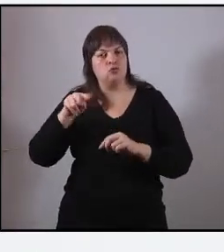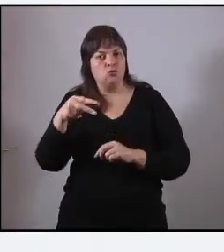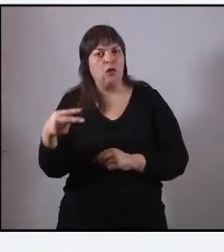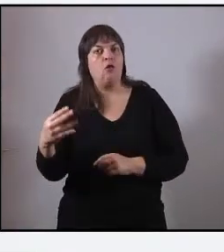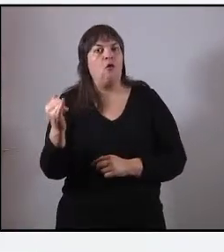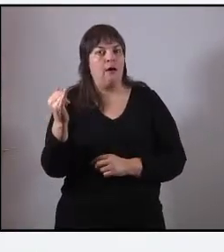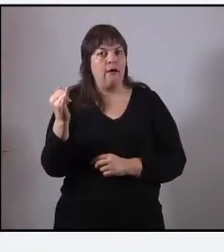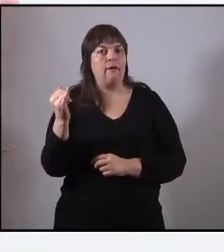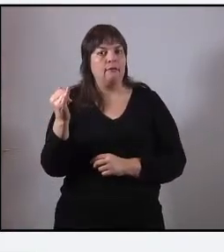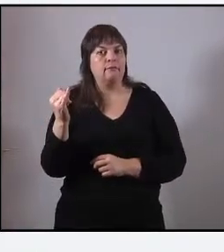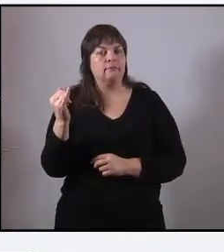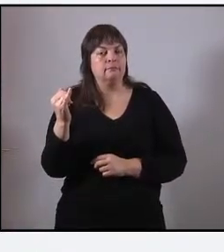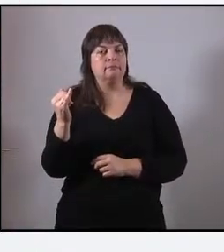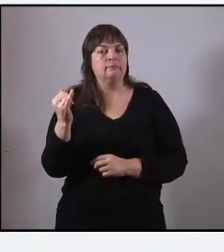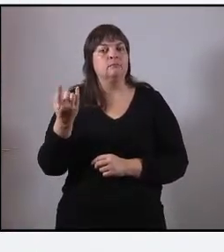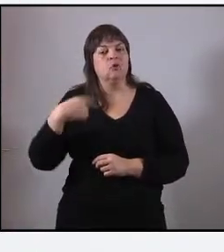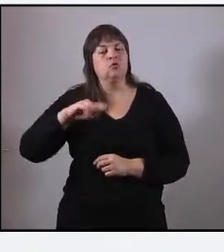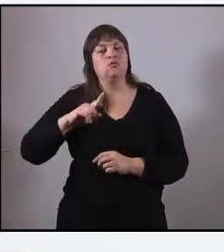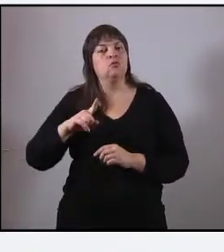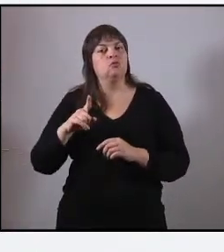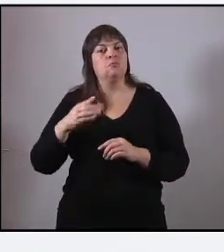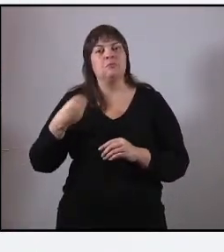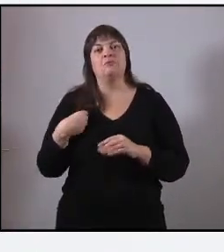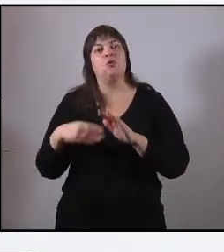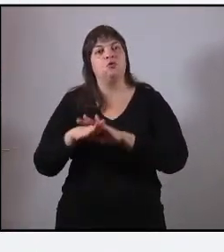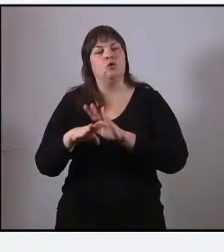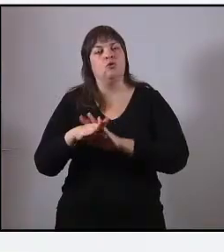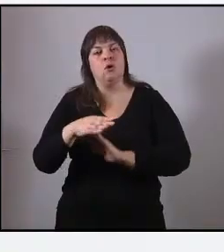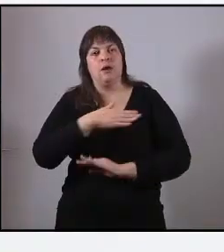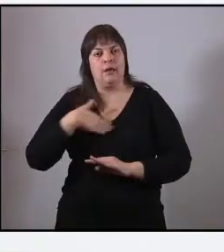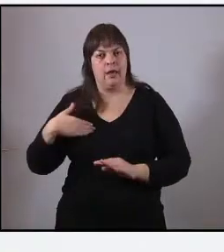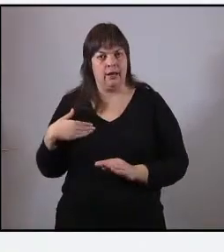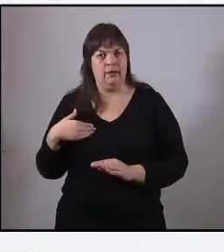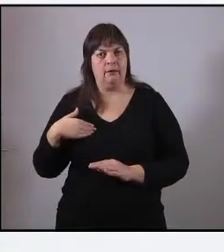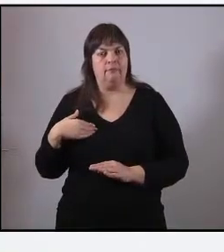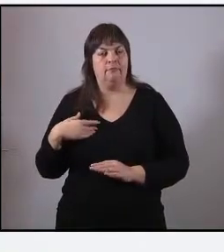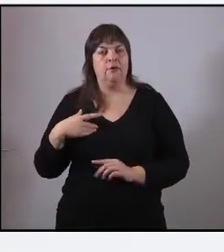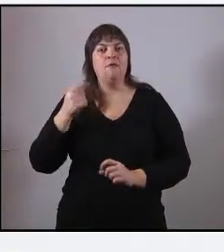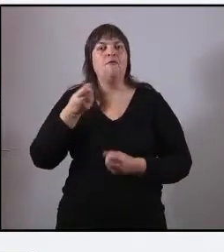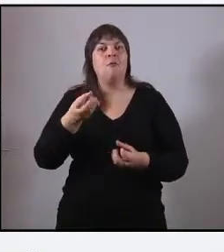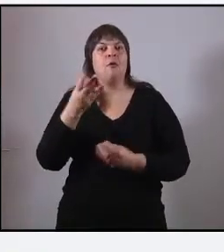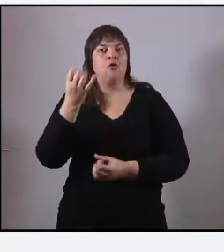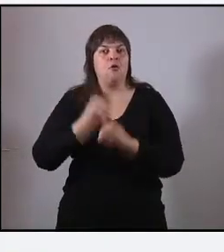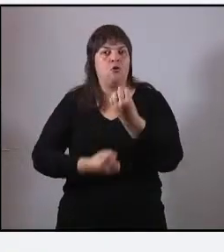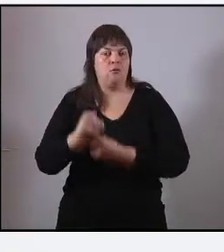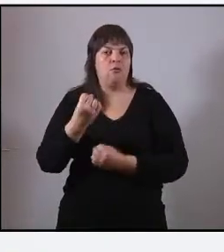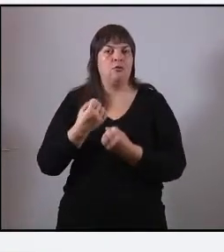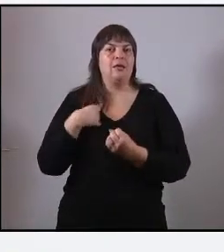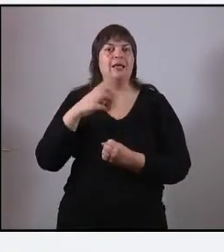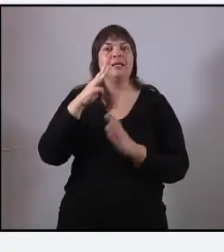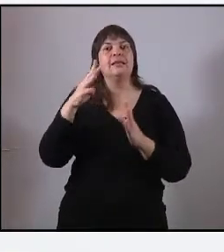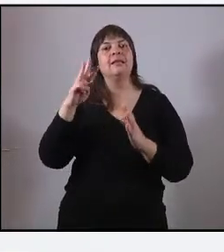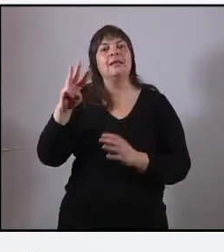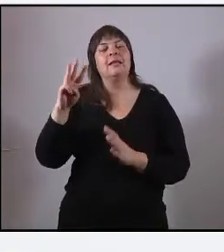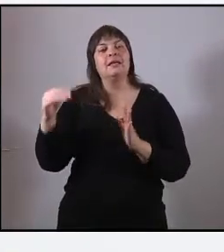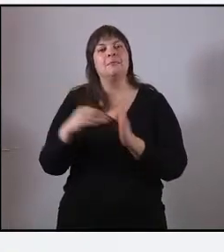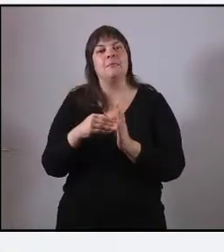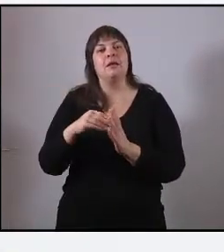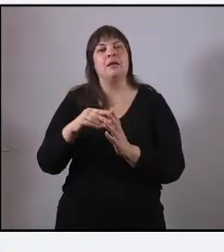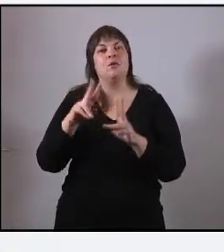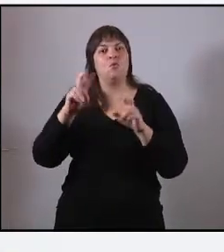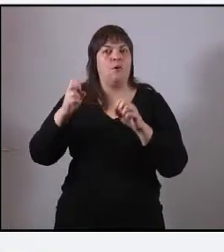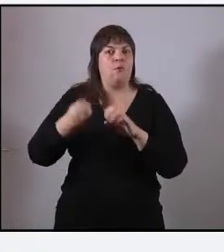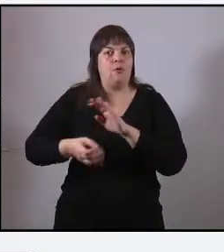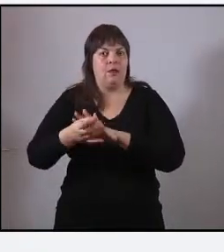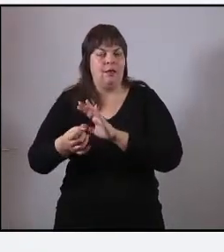sus resultados. Los datos económicos nos avalan, tenemos 43.000 nuevos declarantes en el IRPF, nunca ha